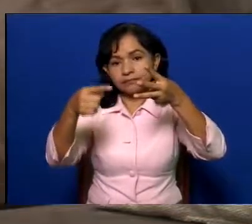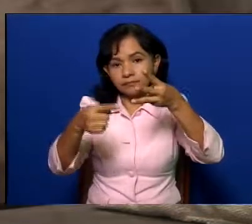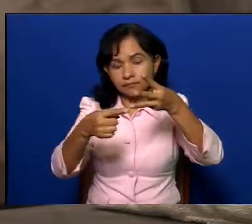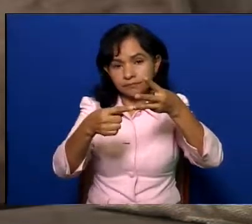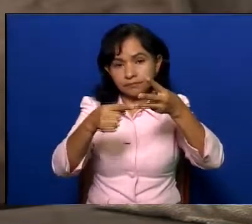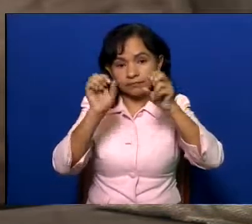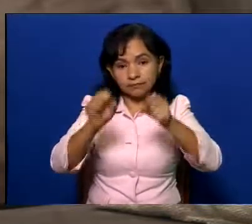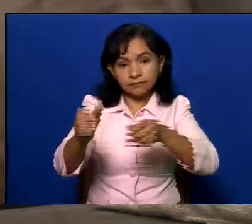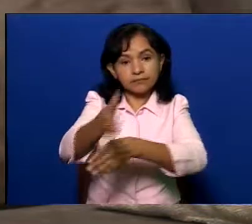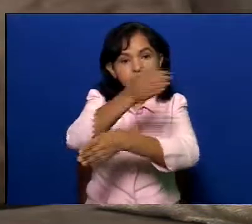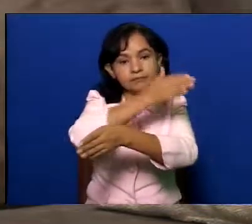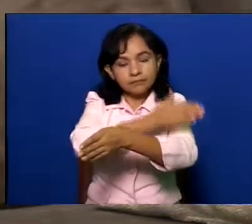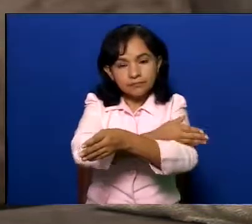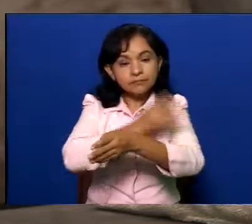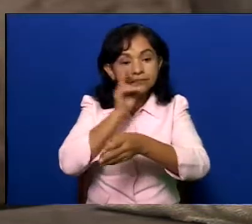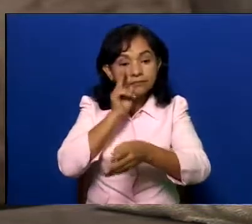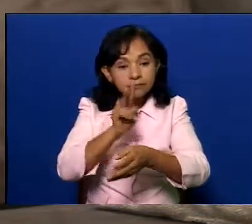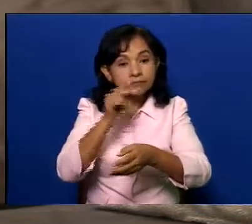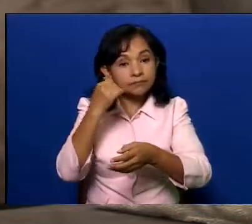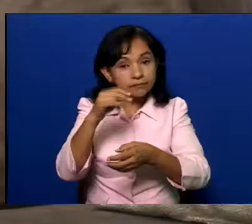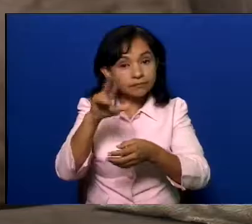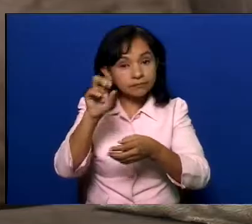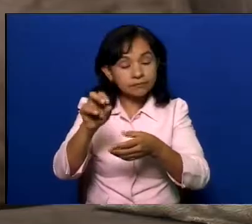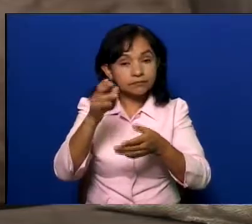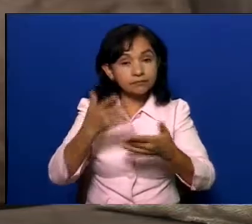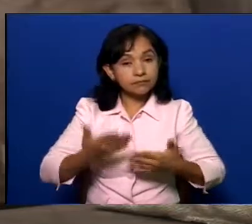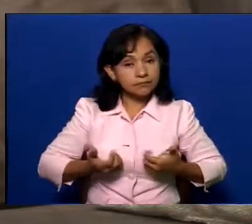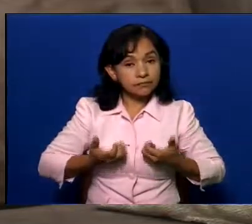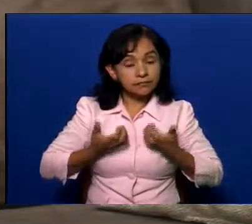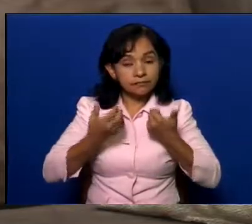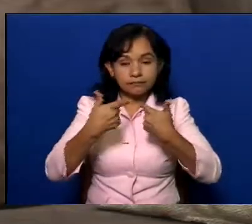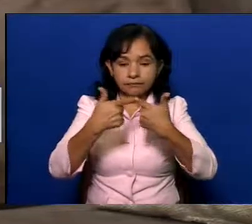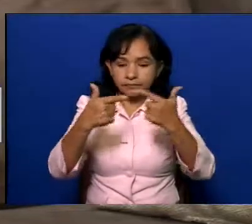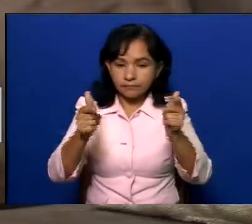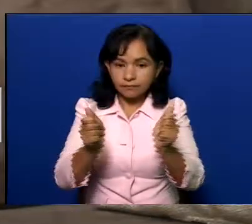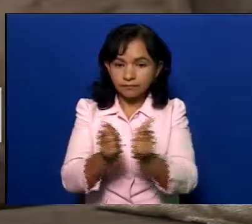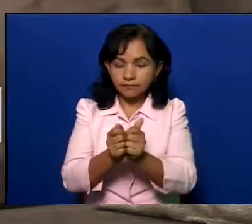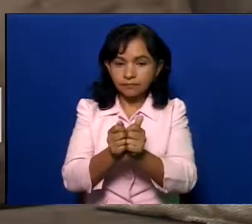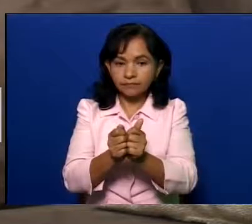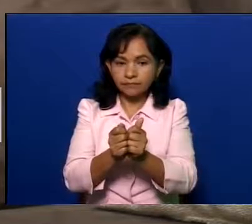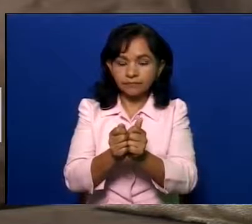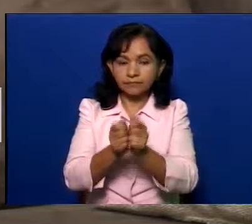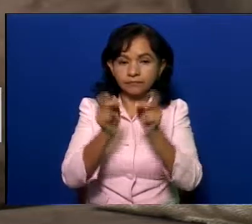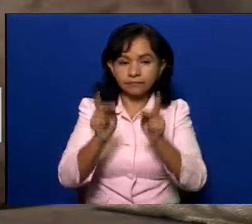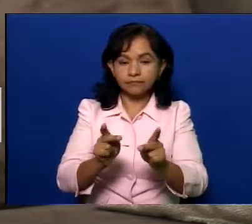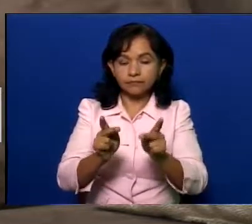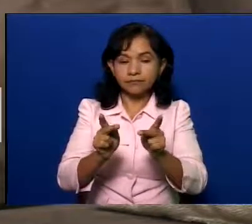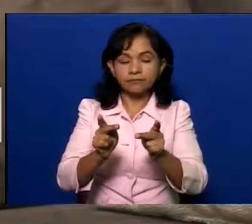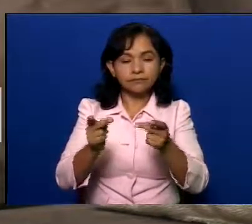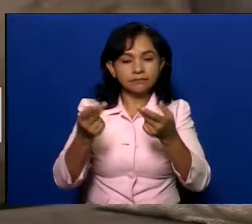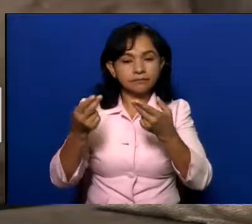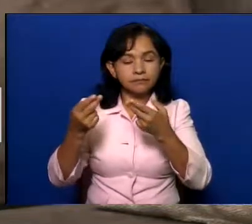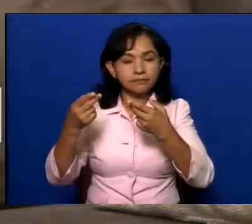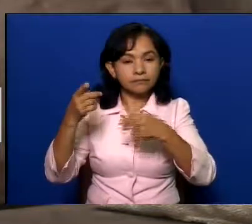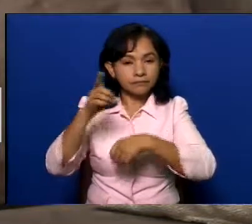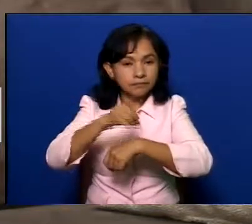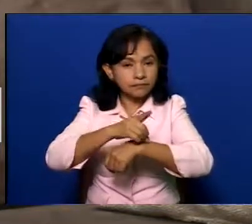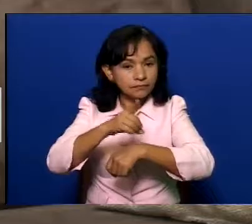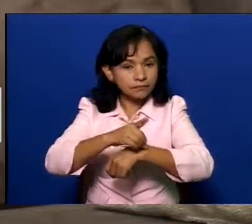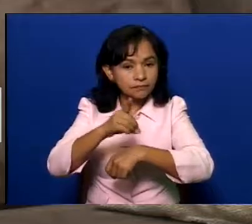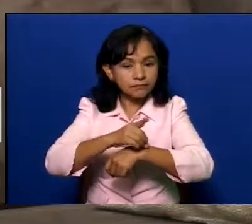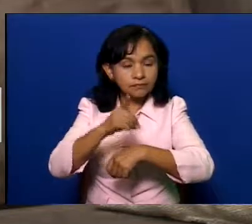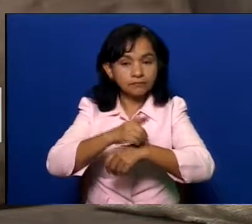que ya estamos en una situación ya en que no se puede hacer mucho ya para salvarlo. Bueno, vamos a un corte,